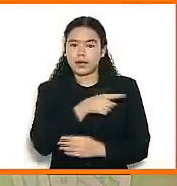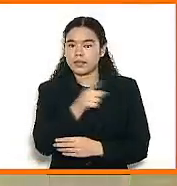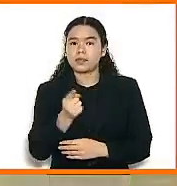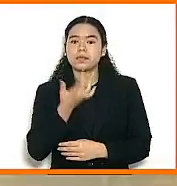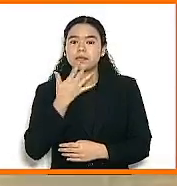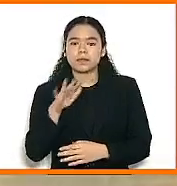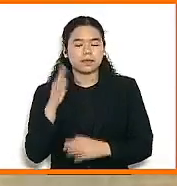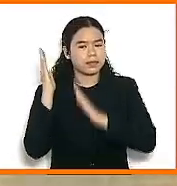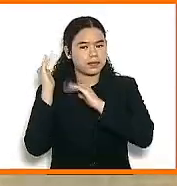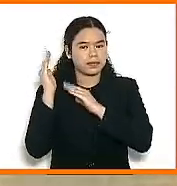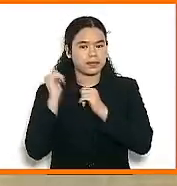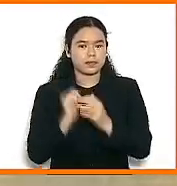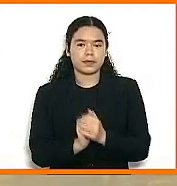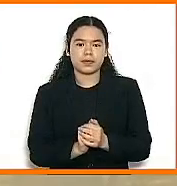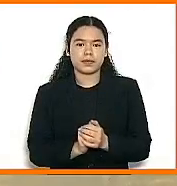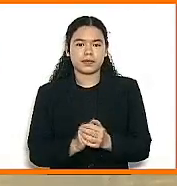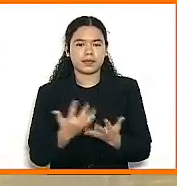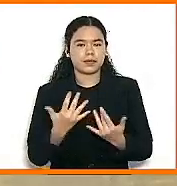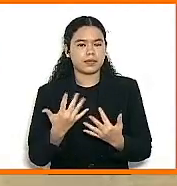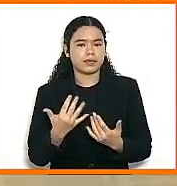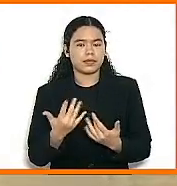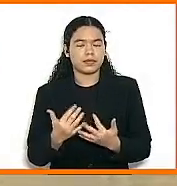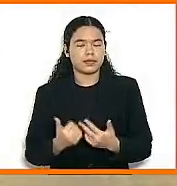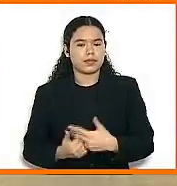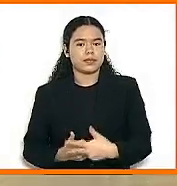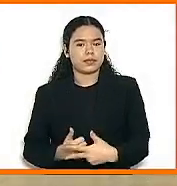suerte. Este es